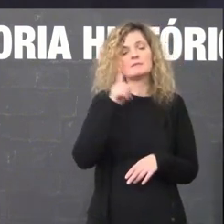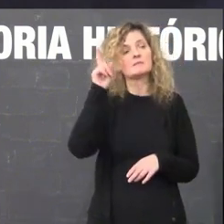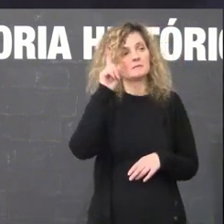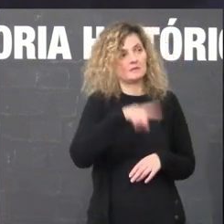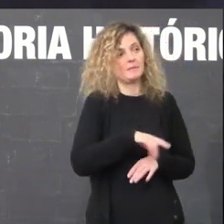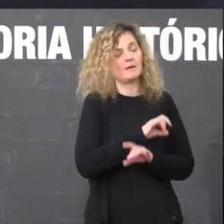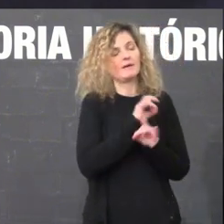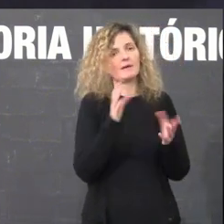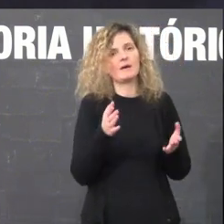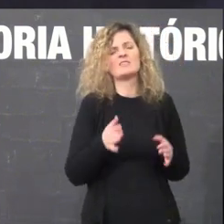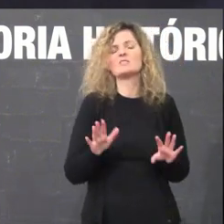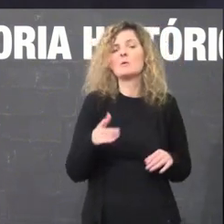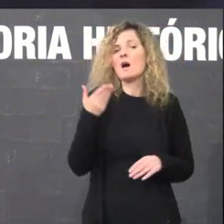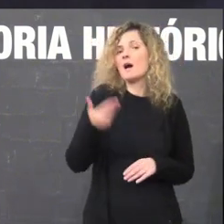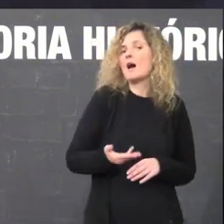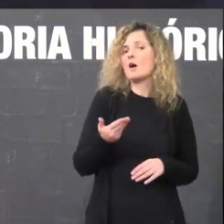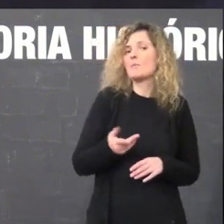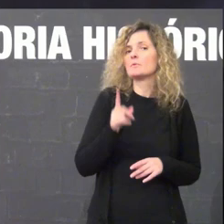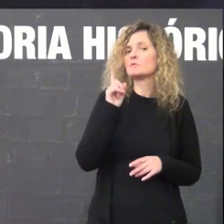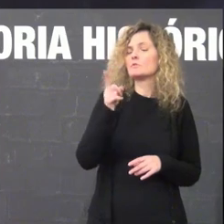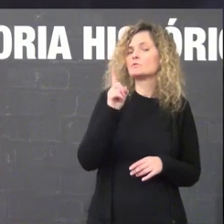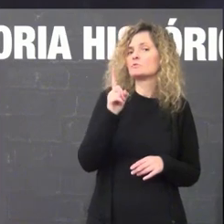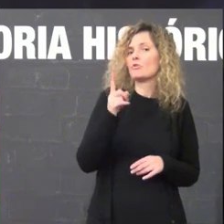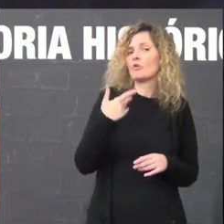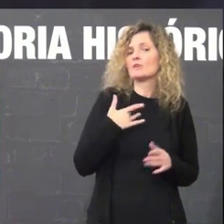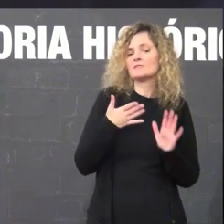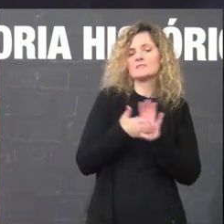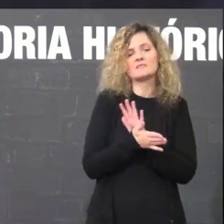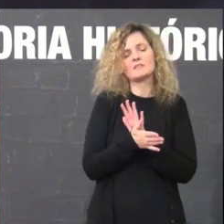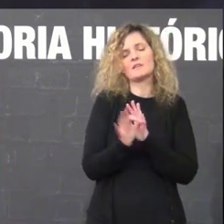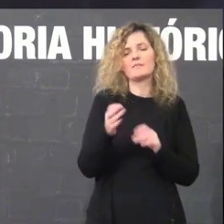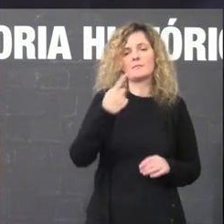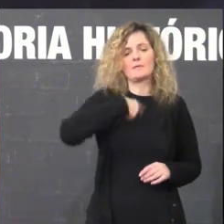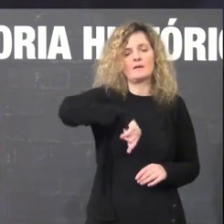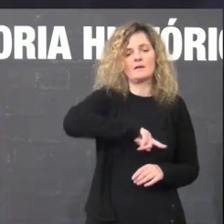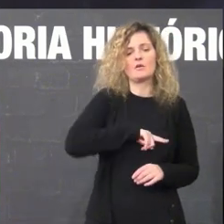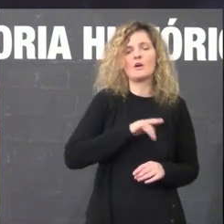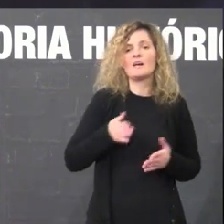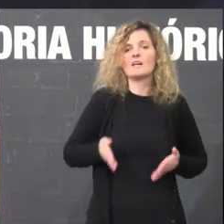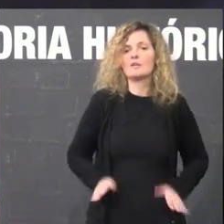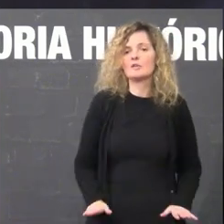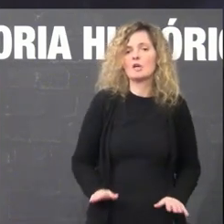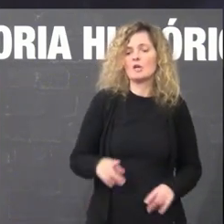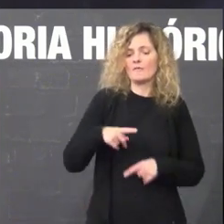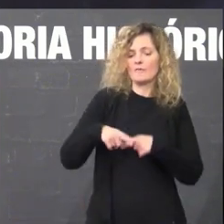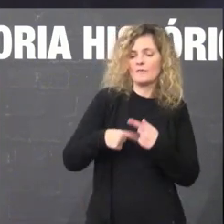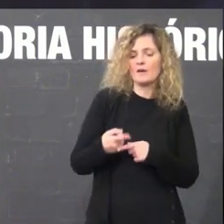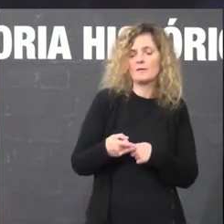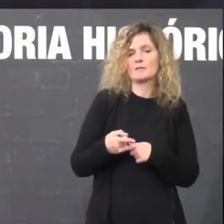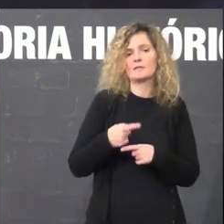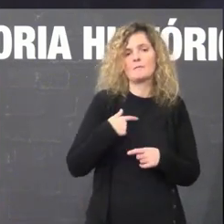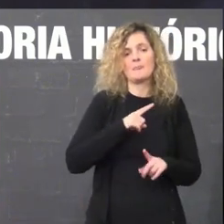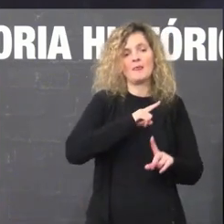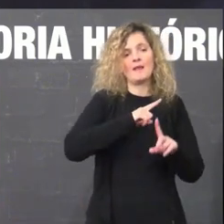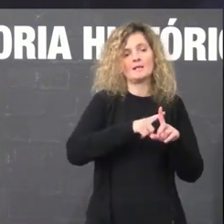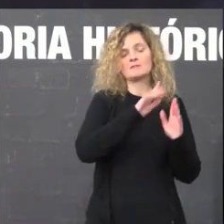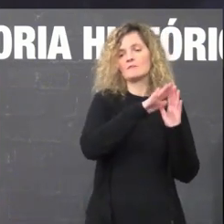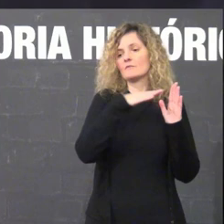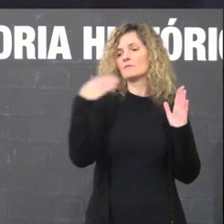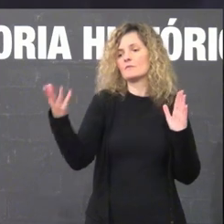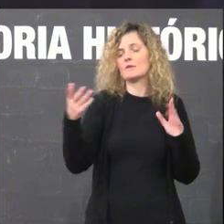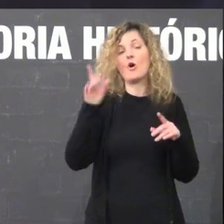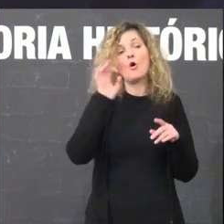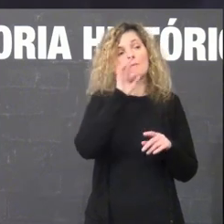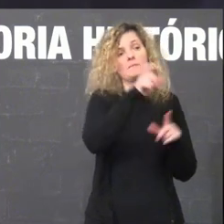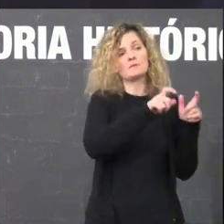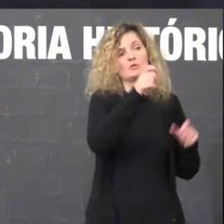por supuesto No es importante solo por lo que significa para nosotros para los hijos y los familiares de los exiliados y de los